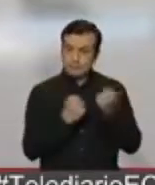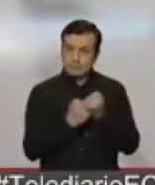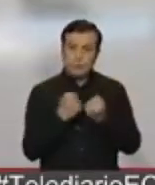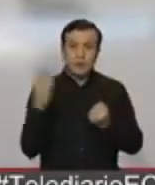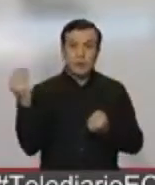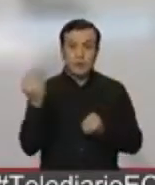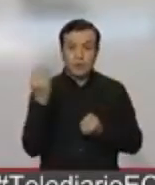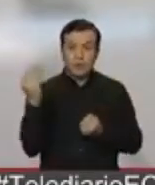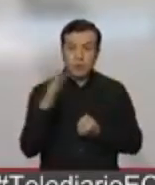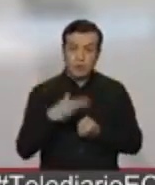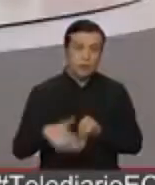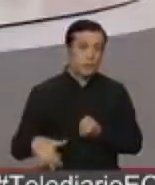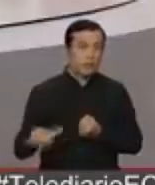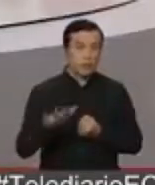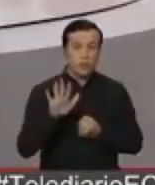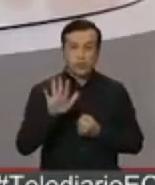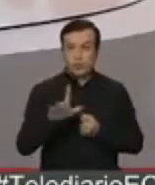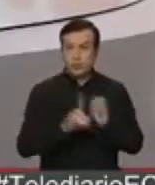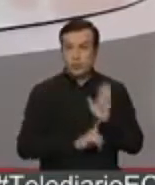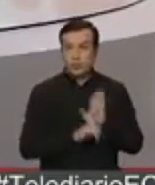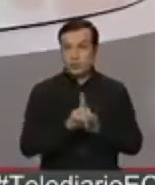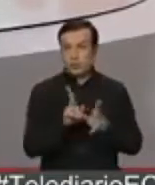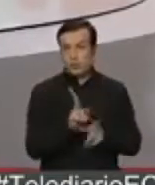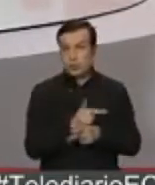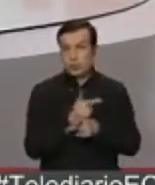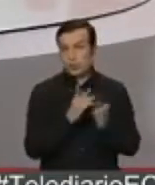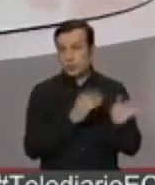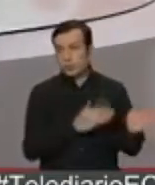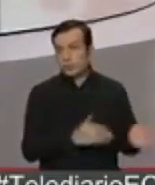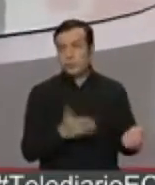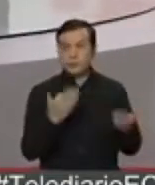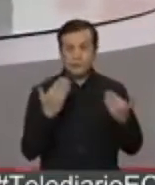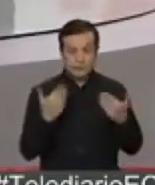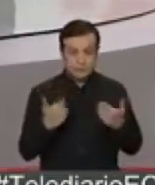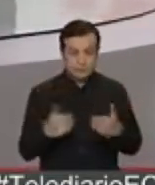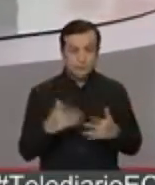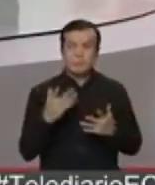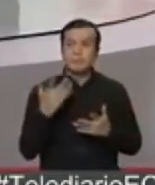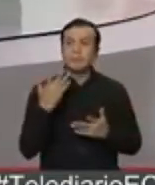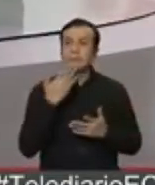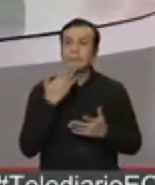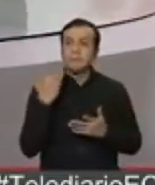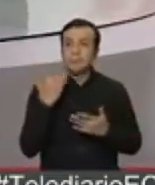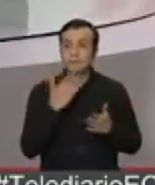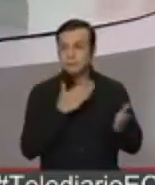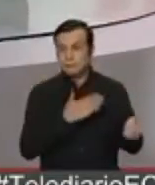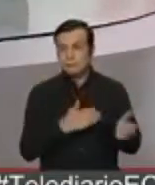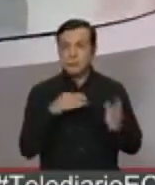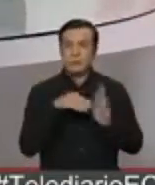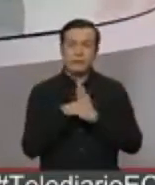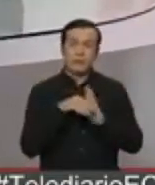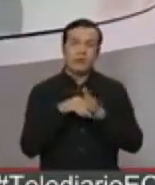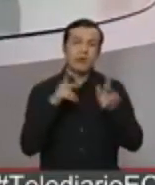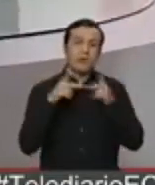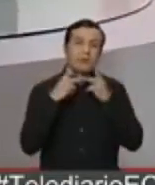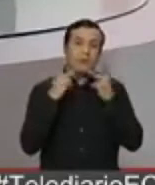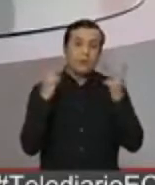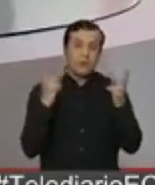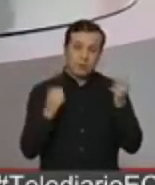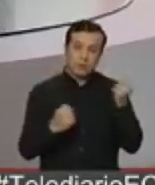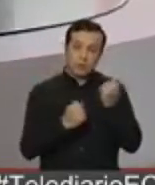jóvenes para su desarrollo y productivo a través de buenos mecanismos de financiamiento que hemos hecho con la banca pública pero